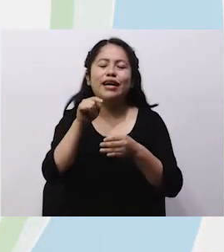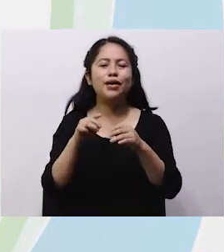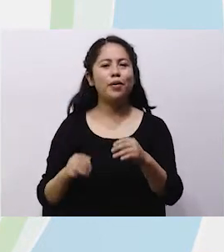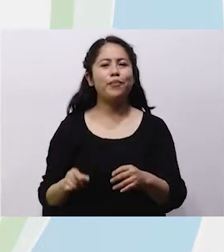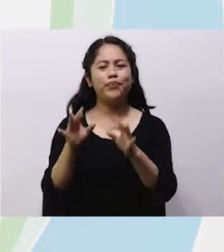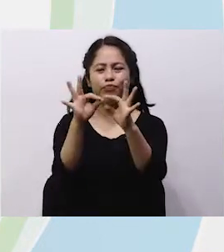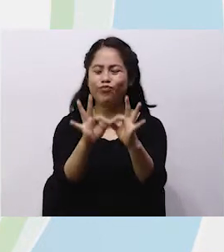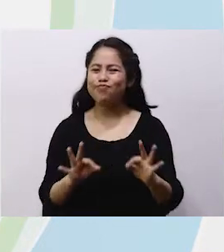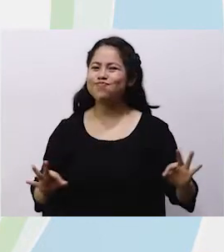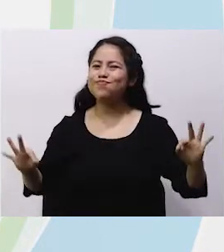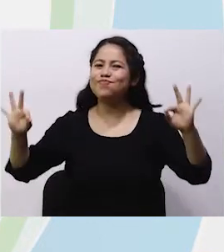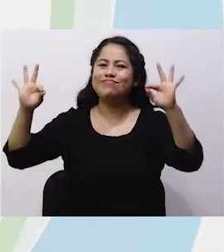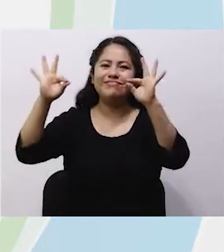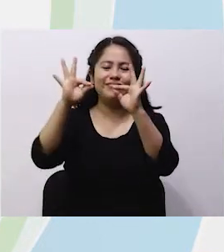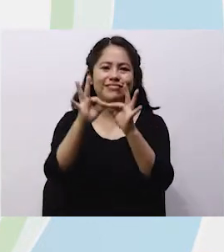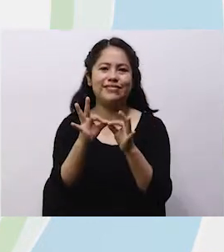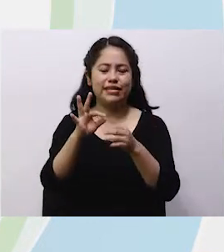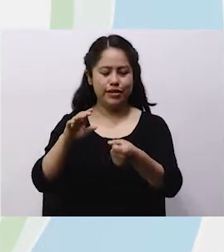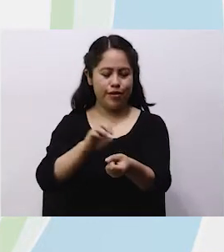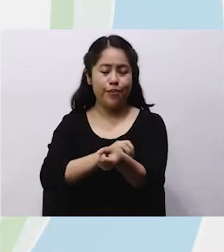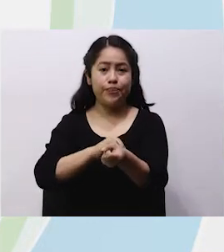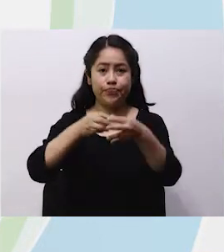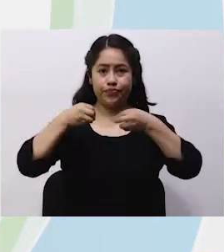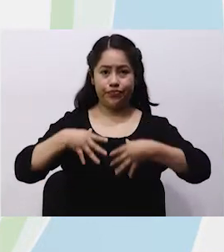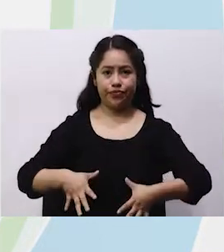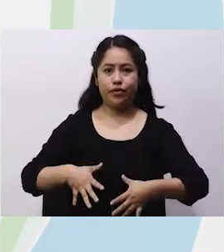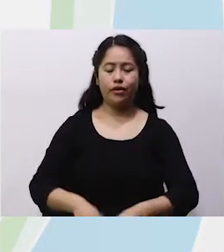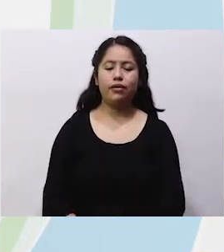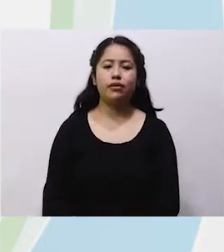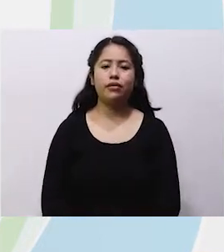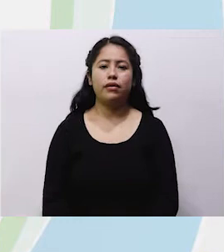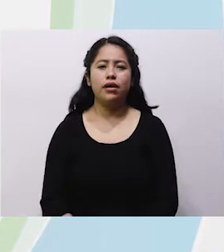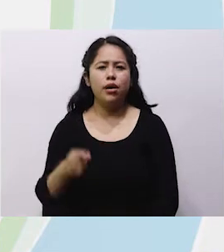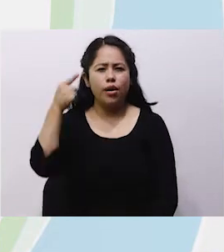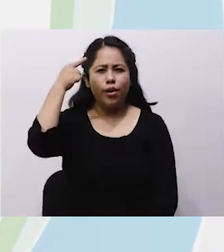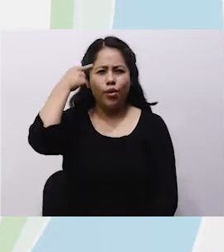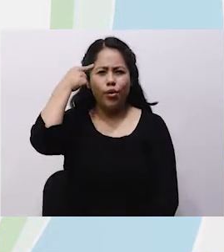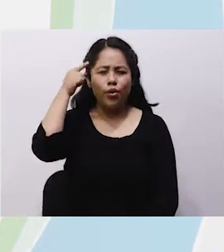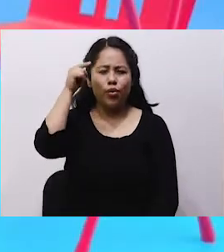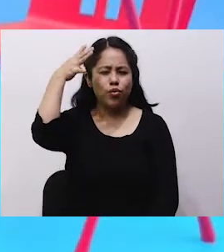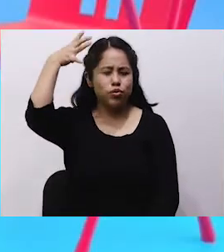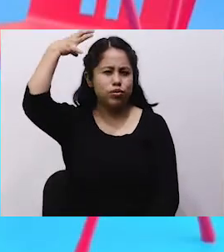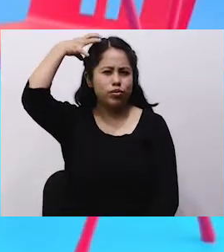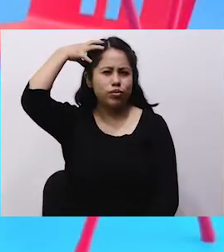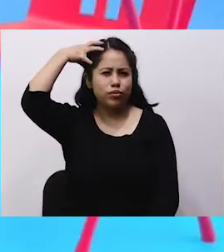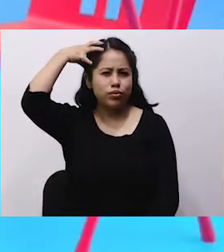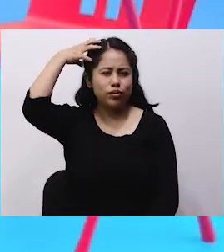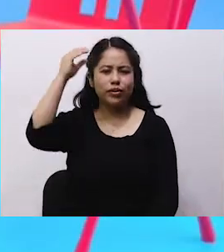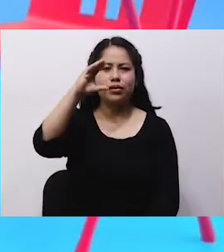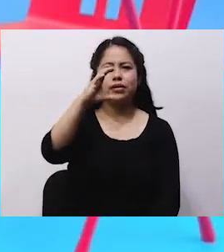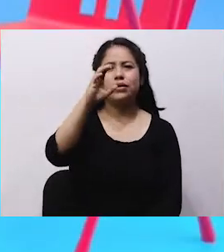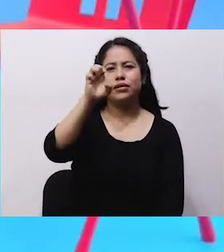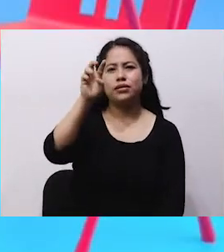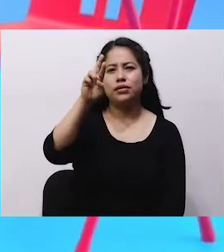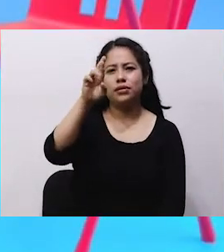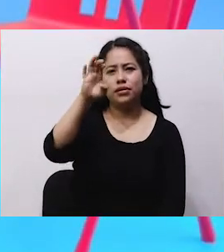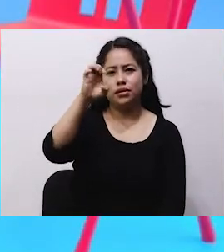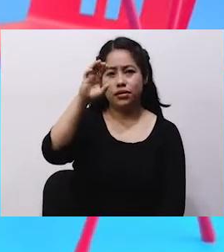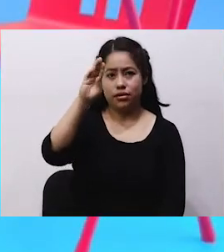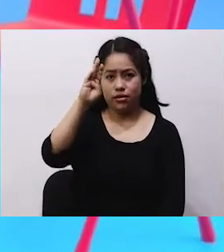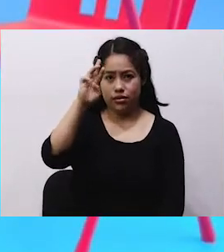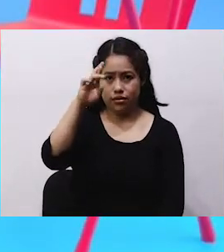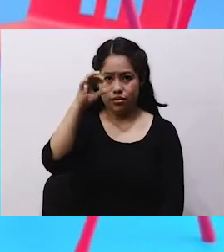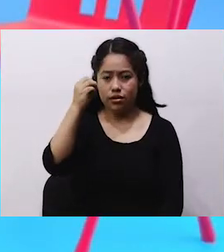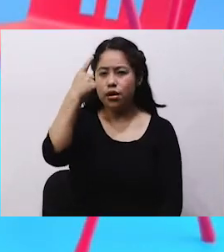los órganos más importantes del sistema nervioso? Al pensar en este órgano, pensamos en